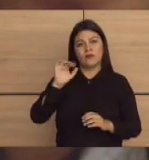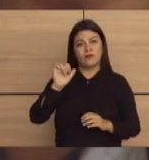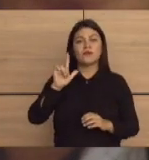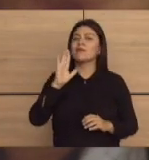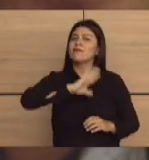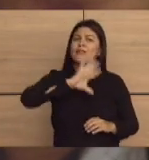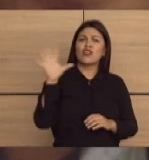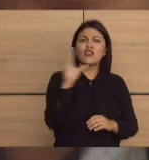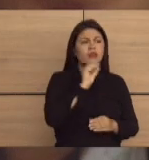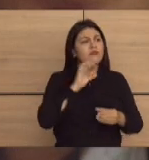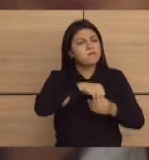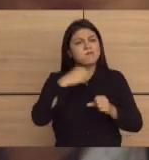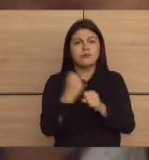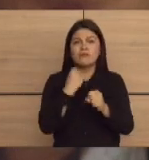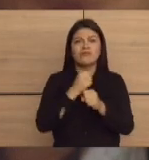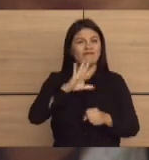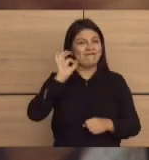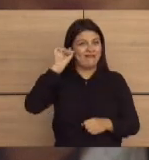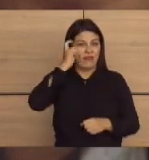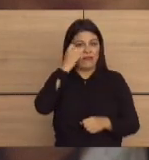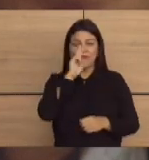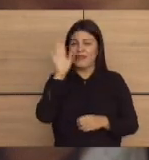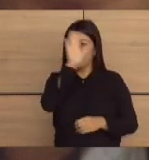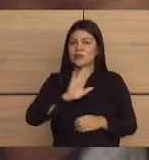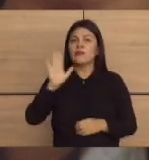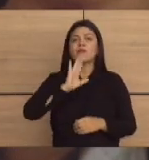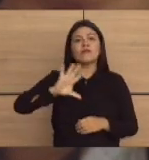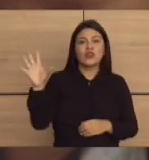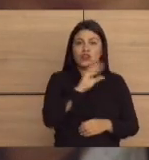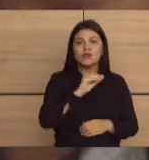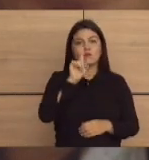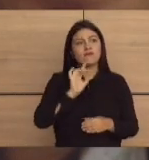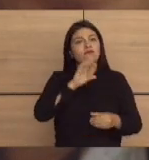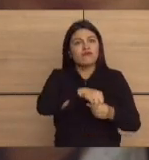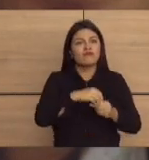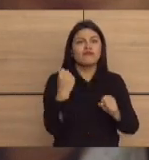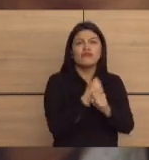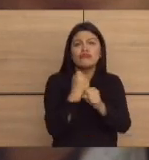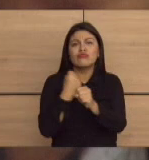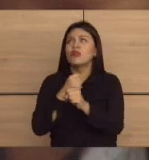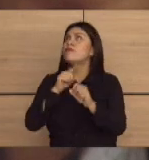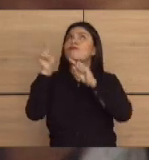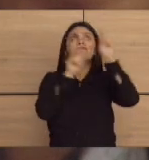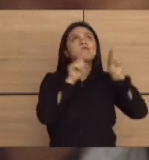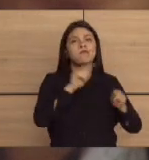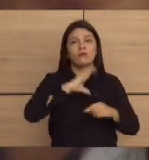funcionarios del Gobierno Nacional. A los funcionarios también de las distintas regiones de Colombia aquí